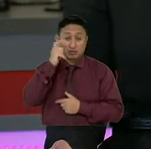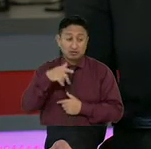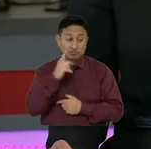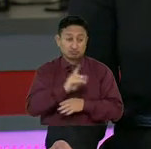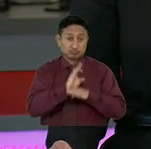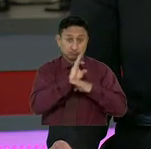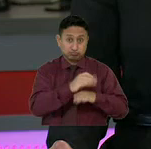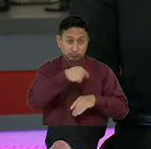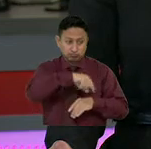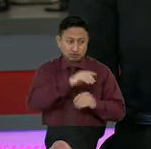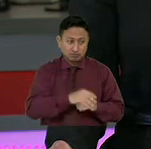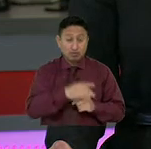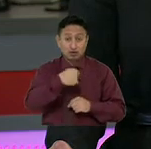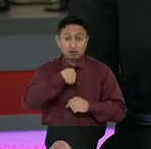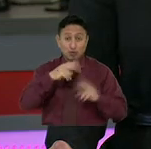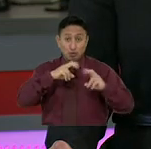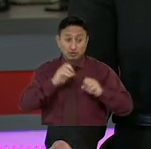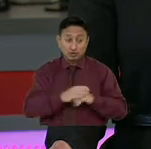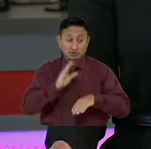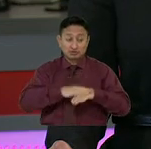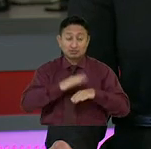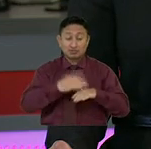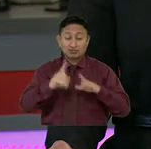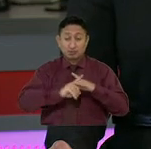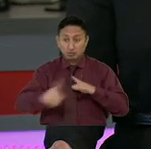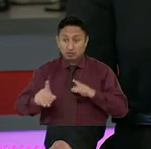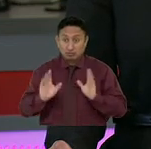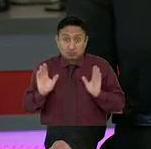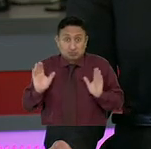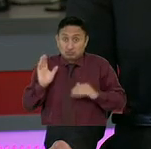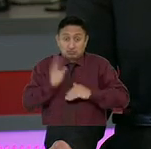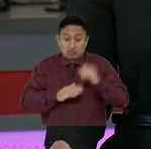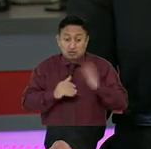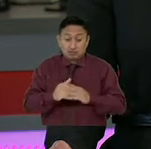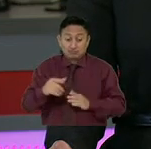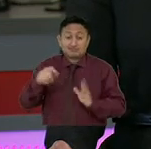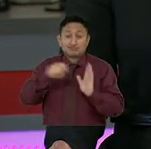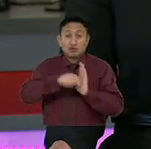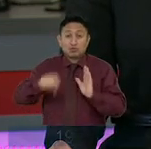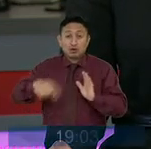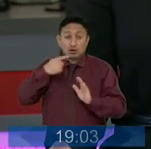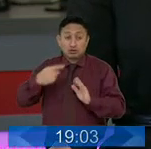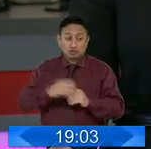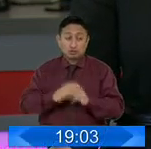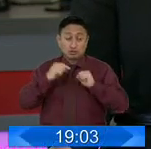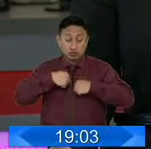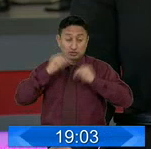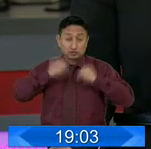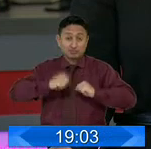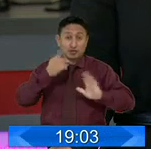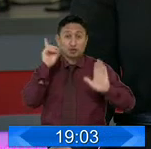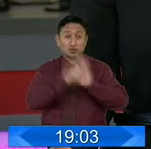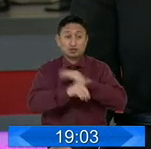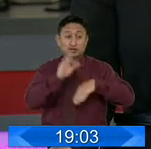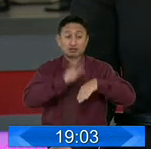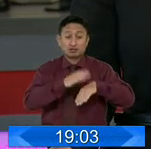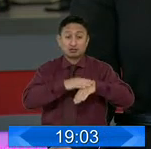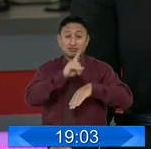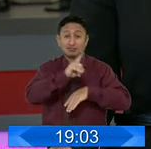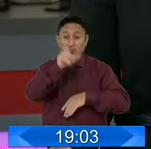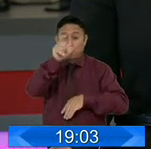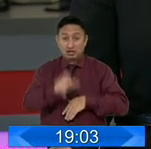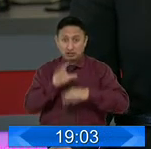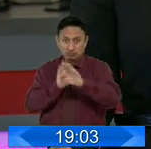investigaciones por presunto fraude procesal. Su abogada informó que plantearán una denuncia por suplantación de identidad, pues